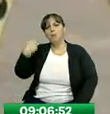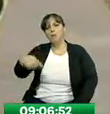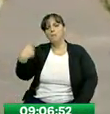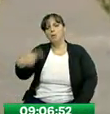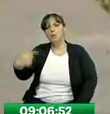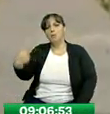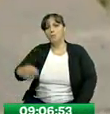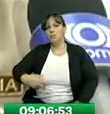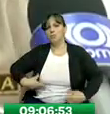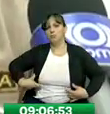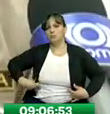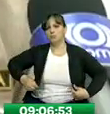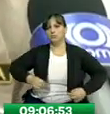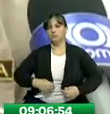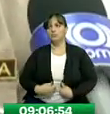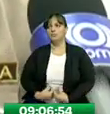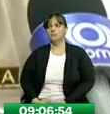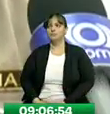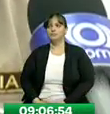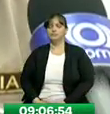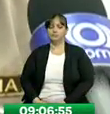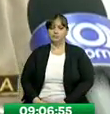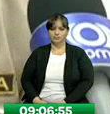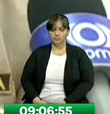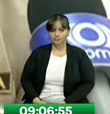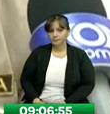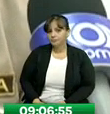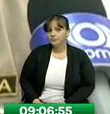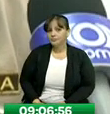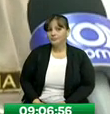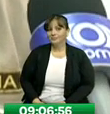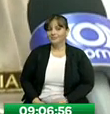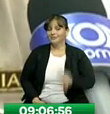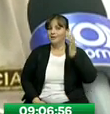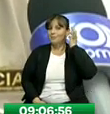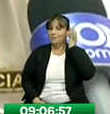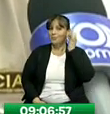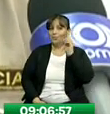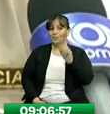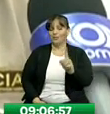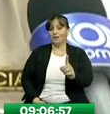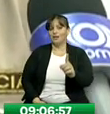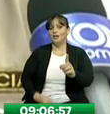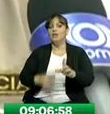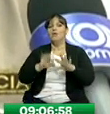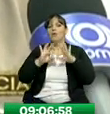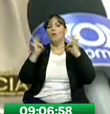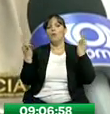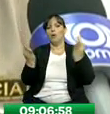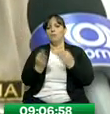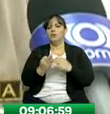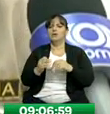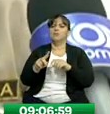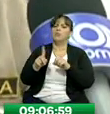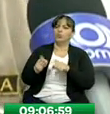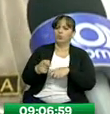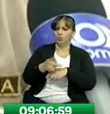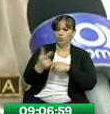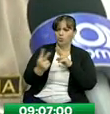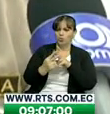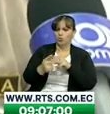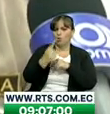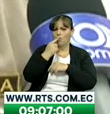habría sido la excepción por las entrevistas con los parientes con los familiares de que esta persona agredía frecuentemente en este caso